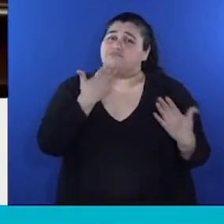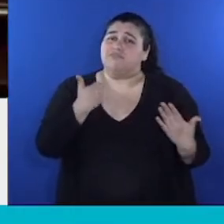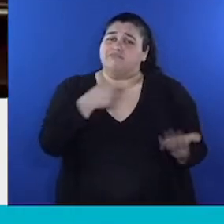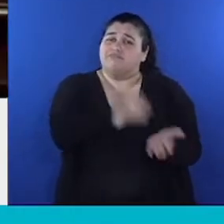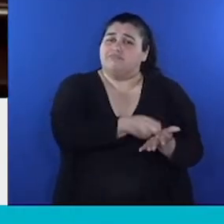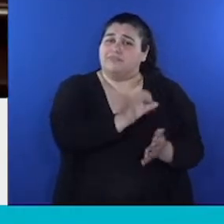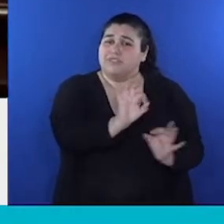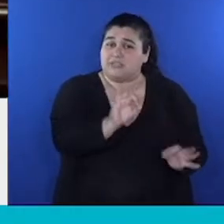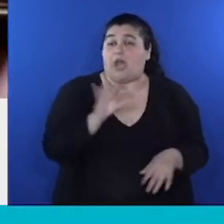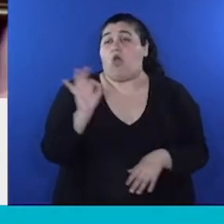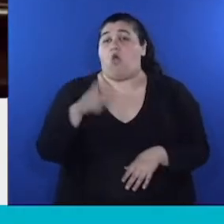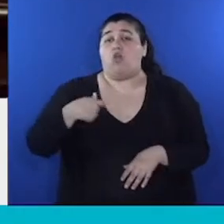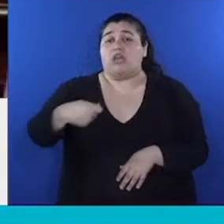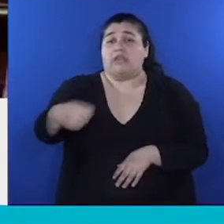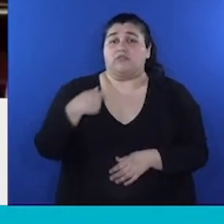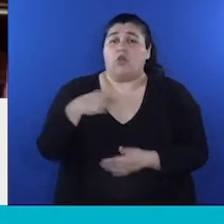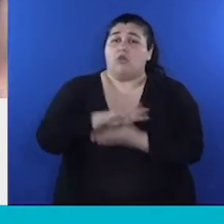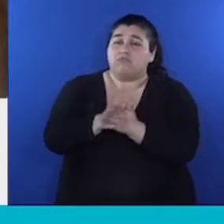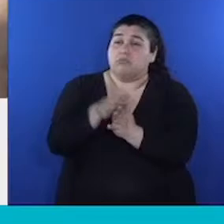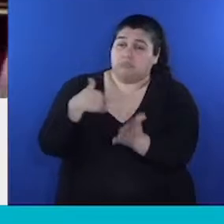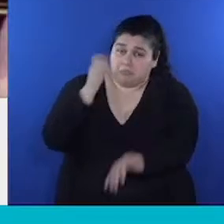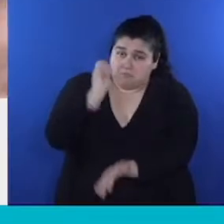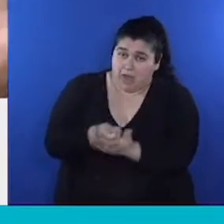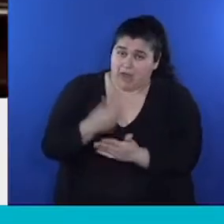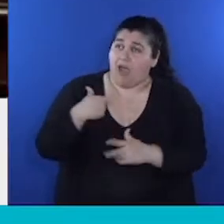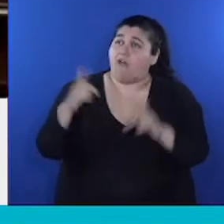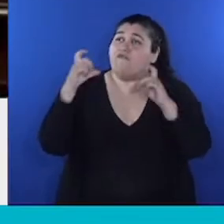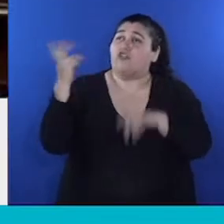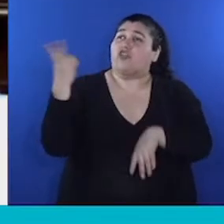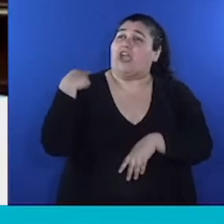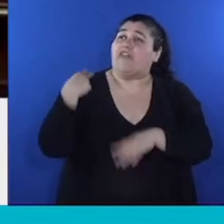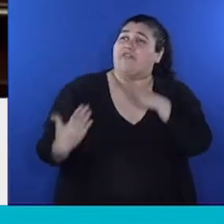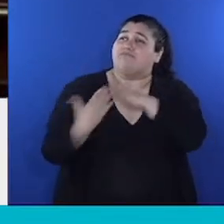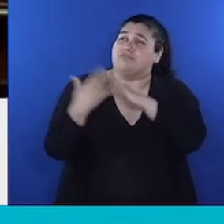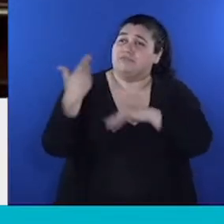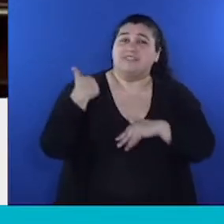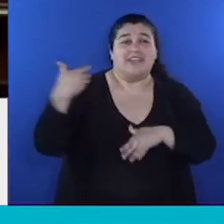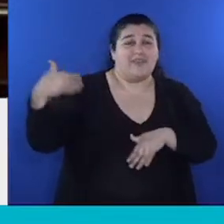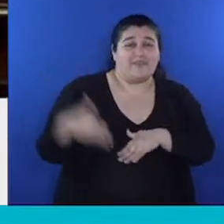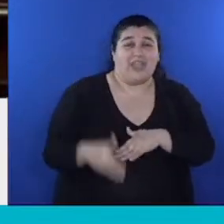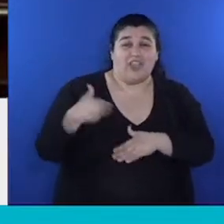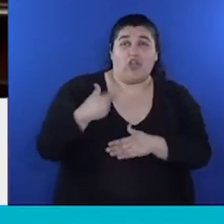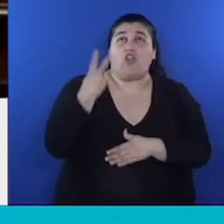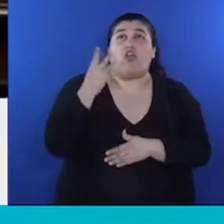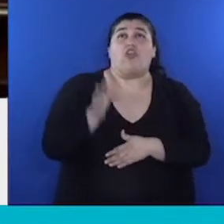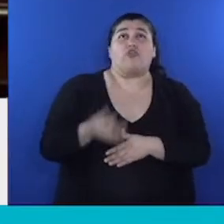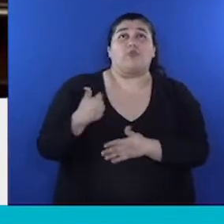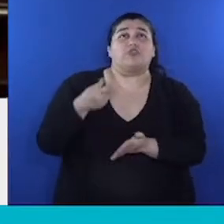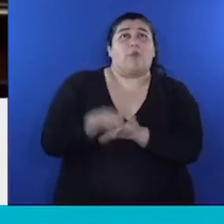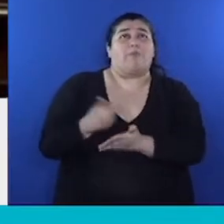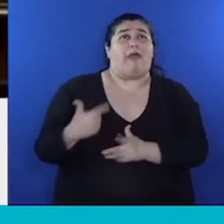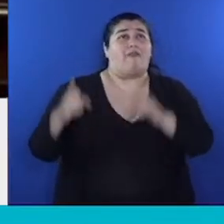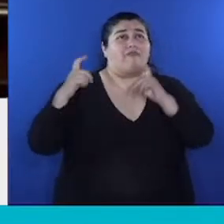pagar la cuota de un crédito, se saque una foto con el gerente del banco y diga: vengo en el mes 2 de octubre a pagar la cuota del